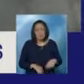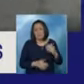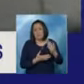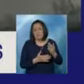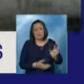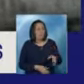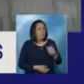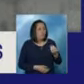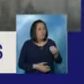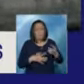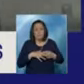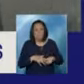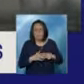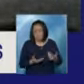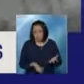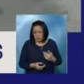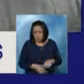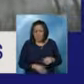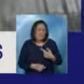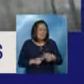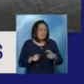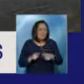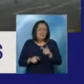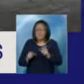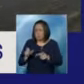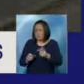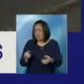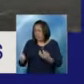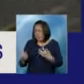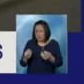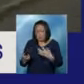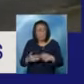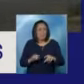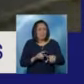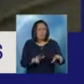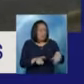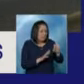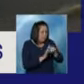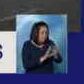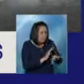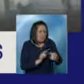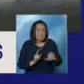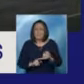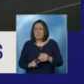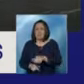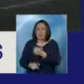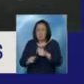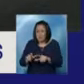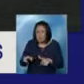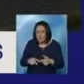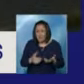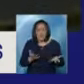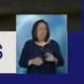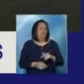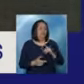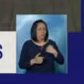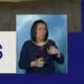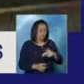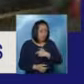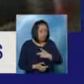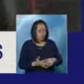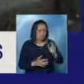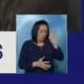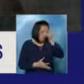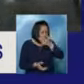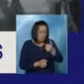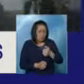técnicamente cómo se ha iniciado esto, ¿no? Hay diferentes comentarios que ha sido en la zona de los cines, otro que en otras zonas. Entonces, eso nosotros lo vamos con los